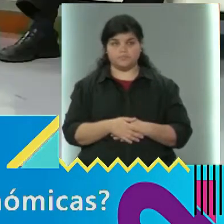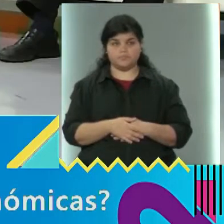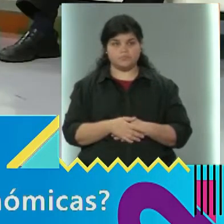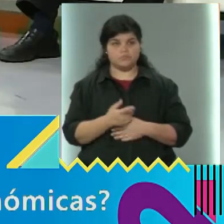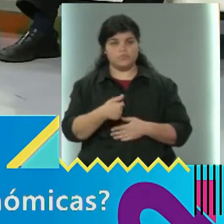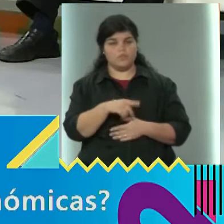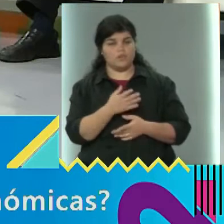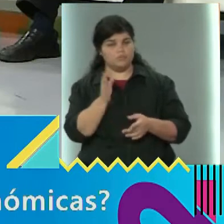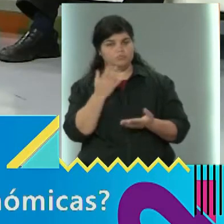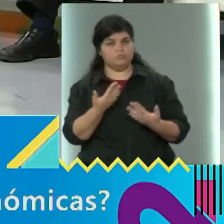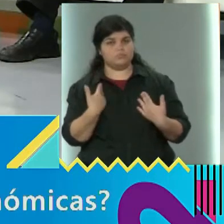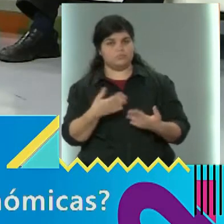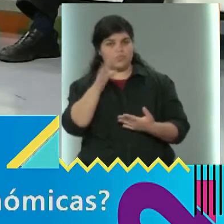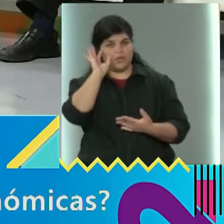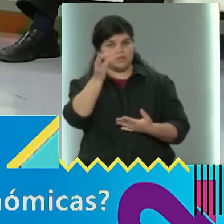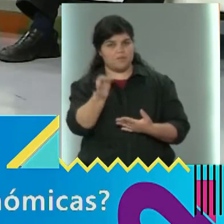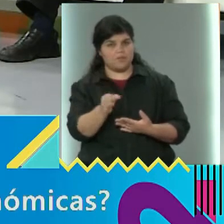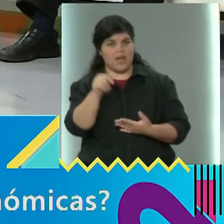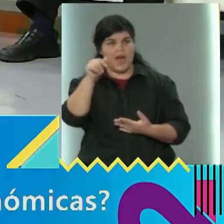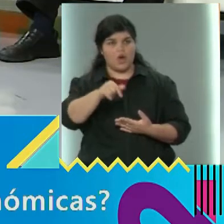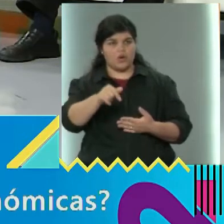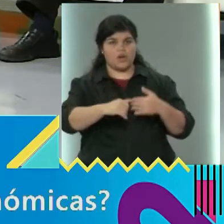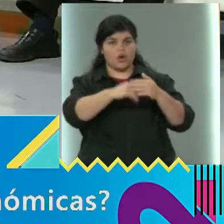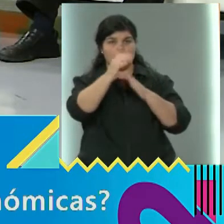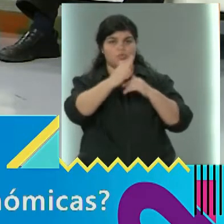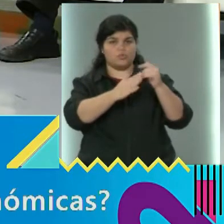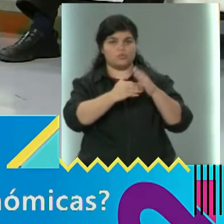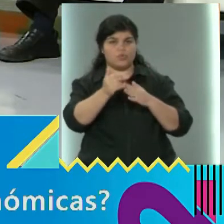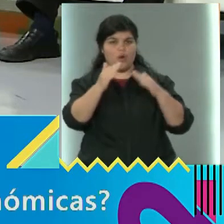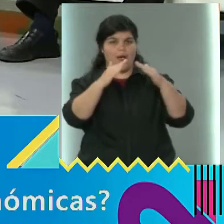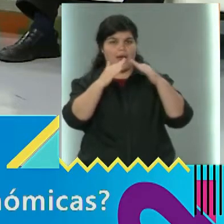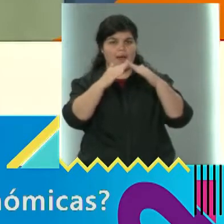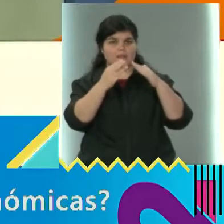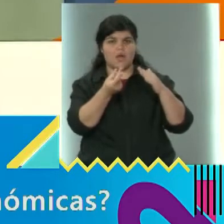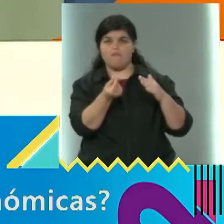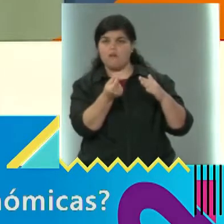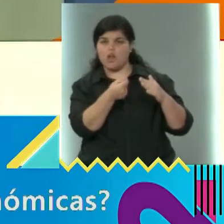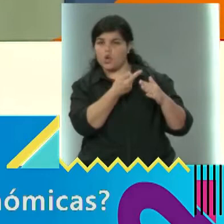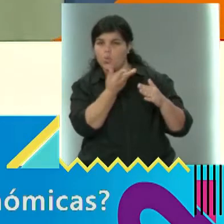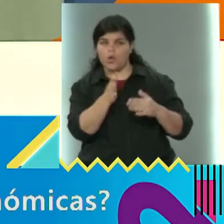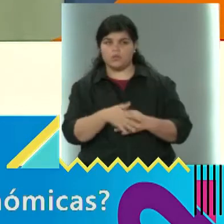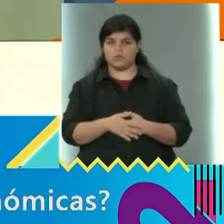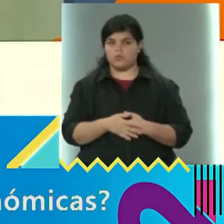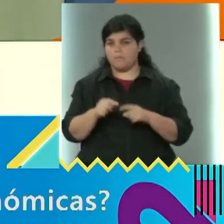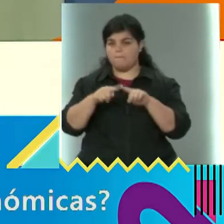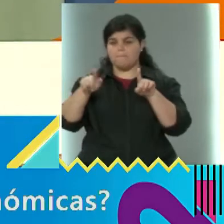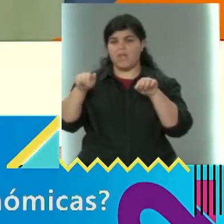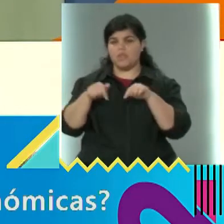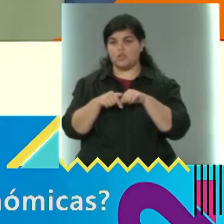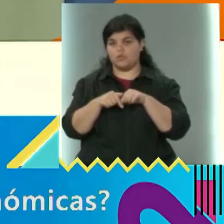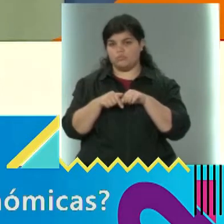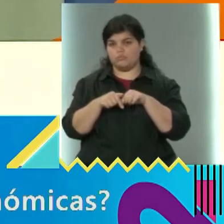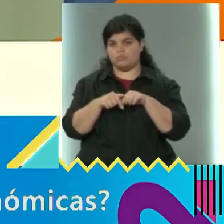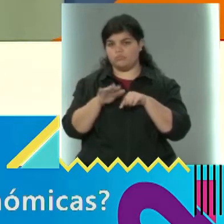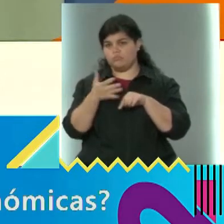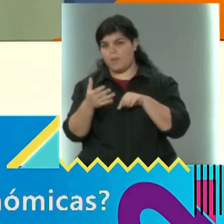saber más o menos cuánto se necesita hoy para construir una vivienda? ¿Un valor metro cuadrado? Un valor. Y depende, o sea,